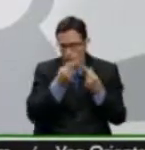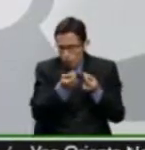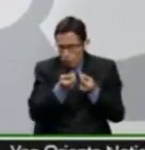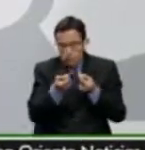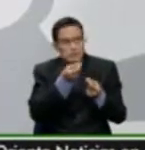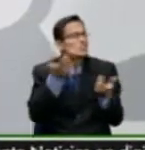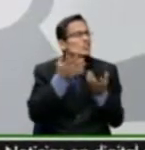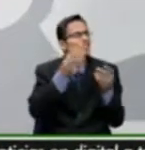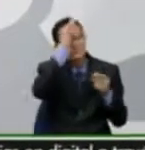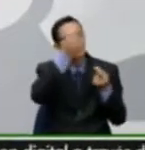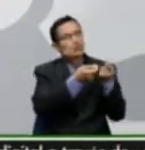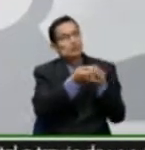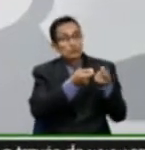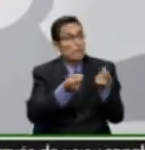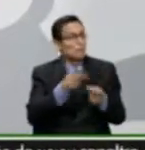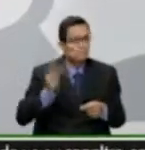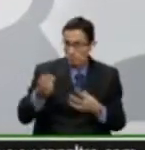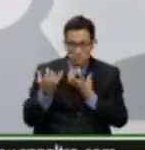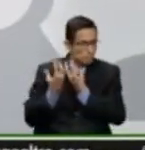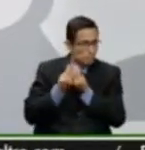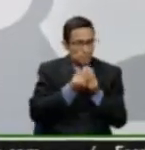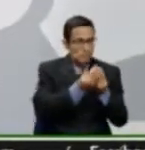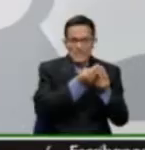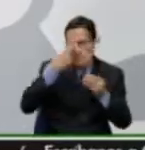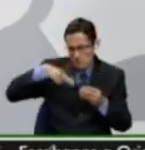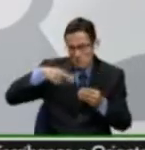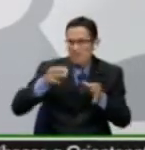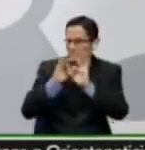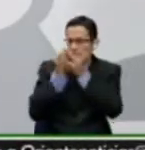hijos o familiares totalmente gratis y puedan contar con esa oportunidad de las vacunas.